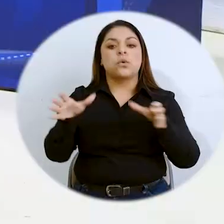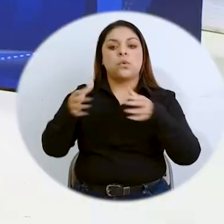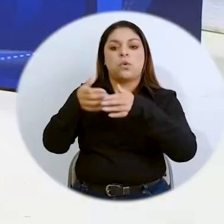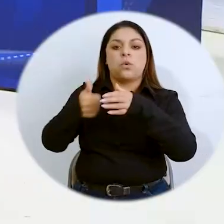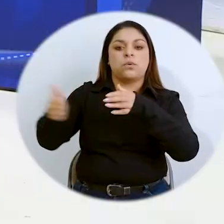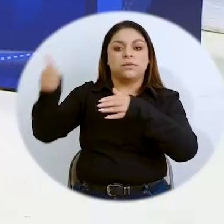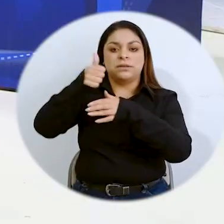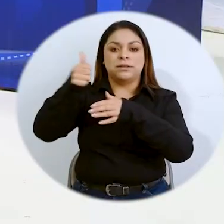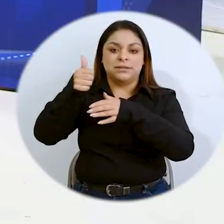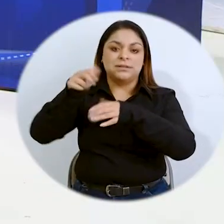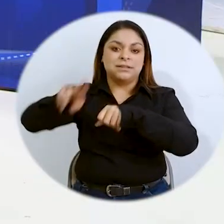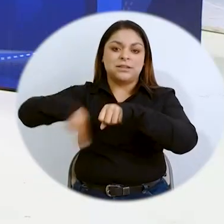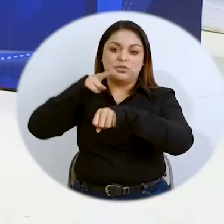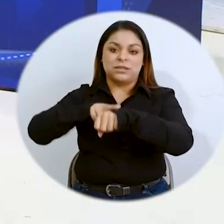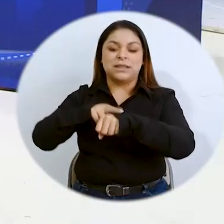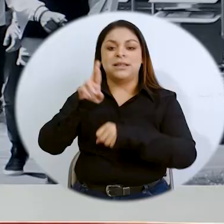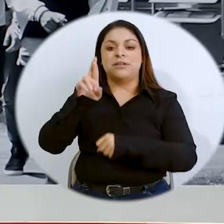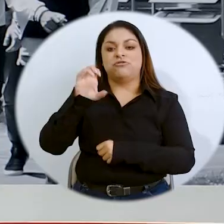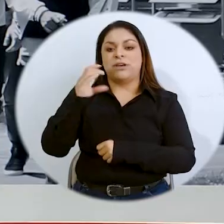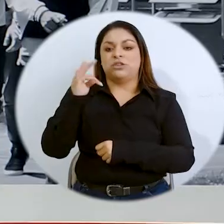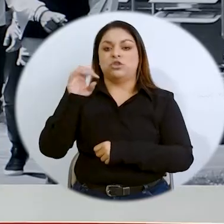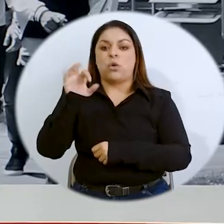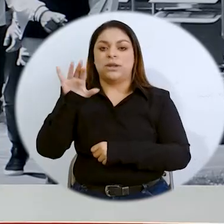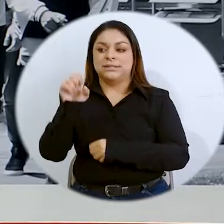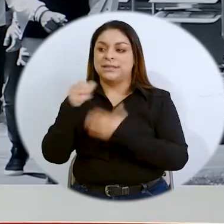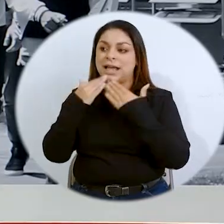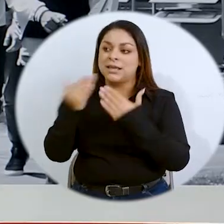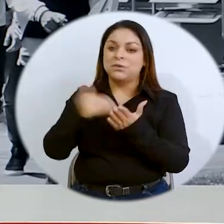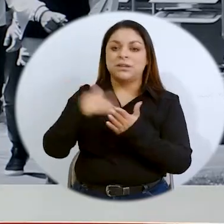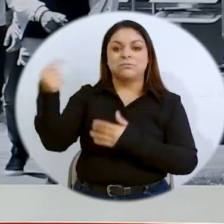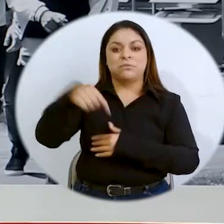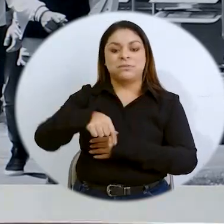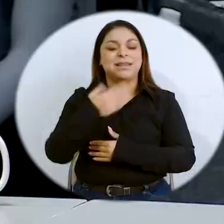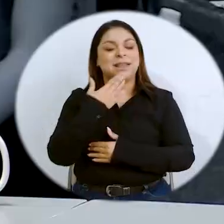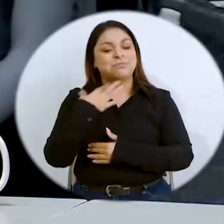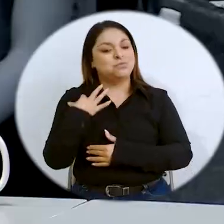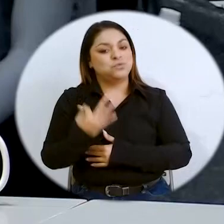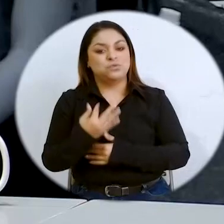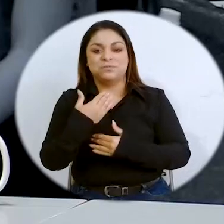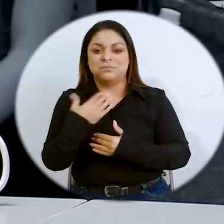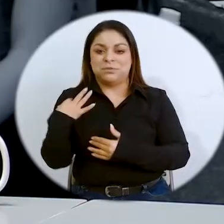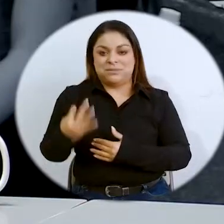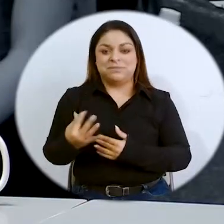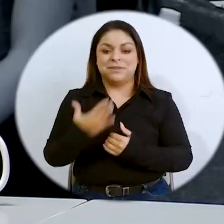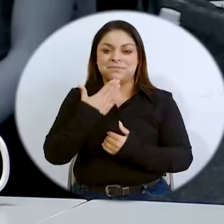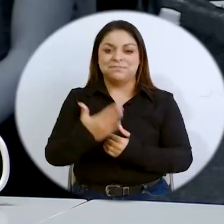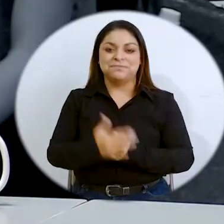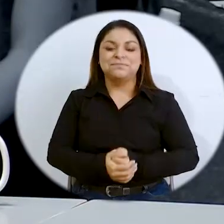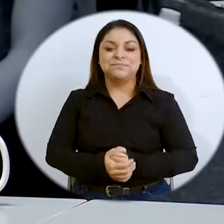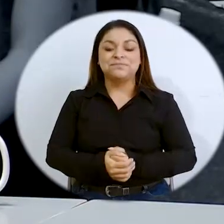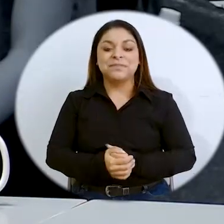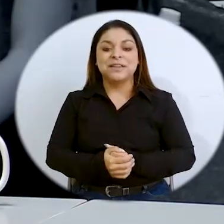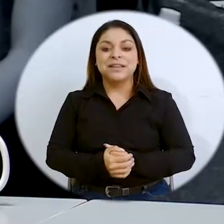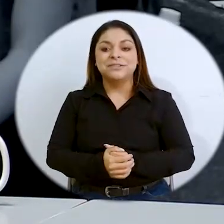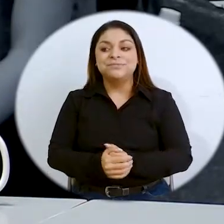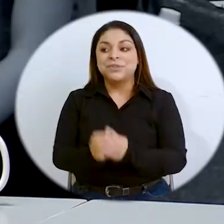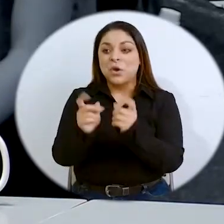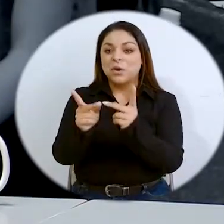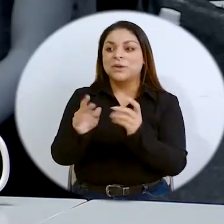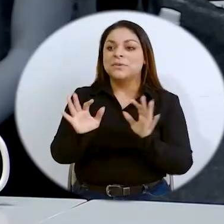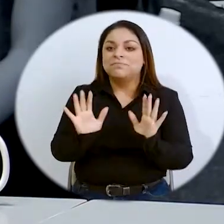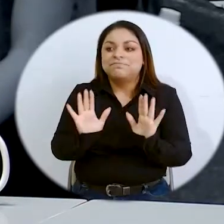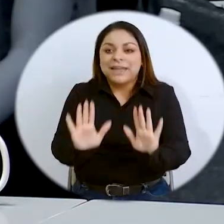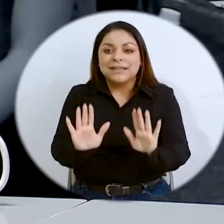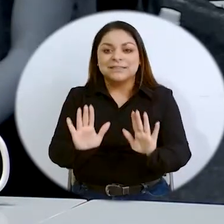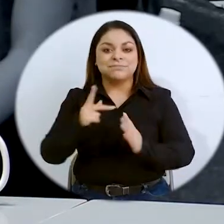Rectores. Muchas gracias por estar de nuevo en Una Mirada. Con mucho gusto, gracias por la invitación. Sí, bueno, un poco la idea de hacer este programa